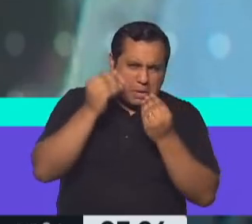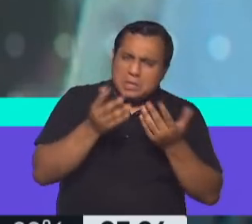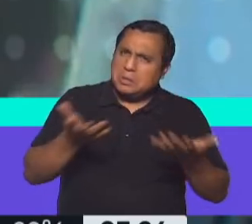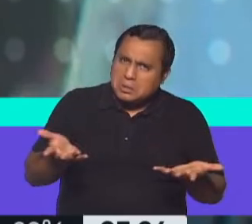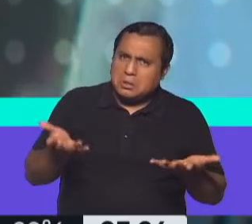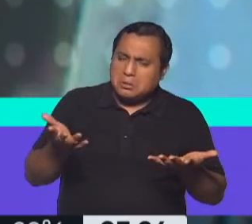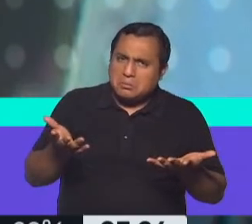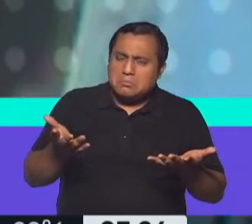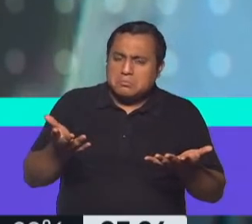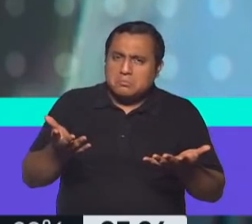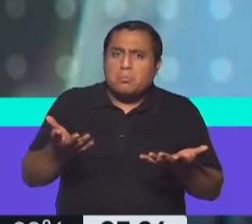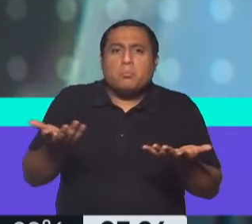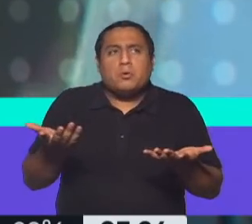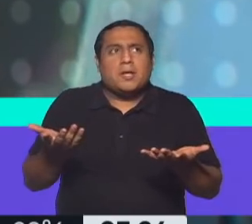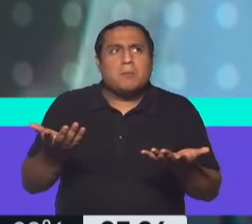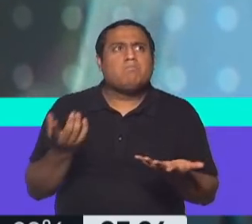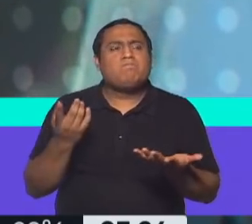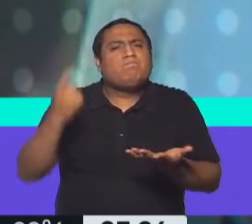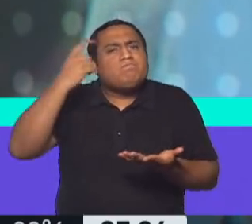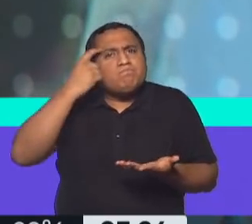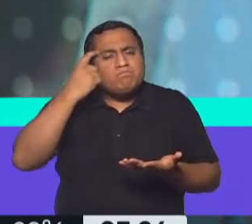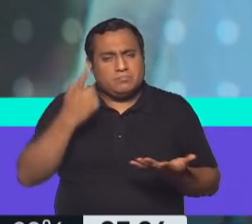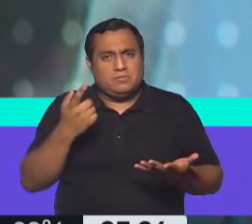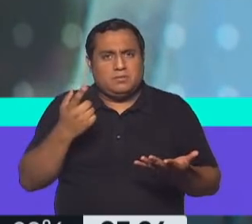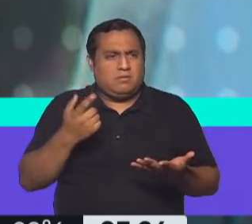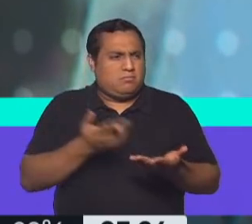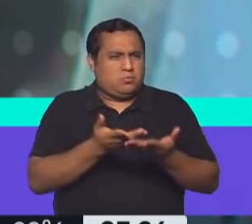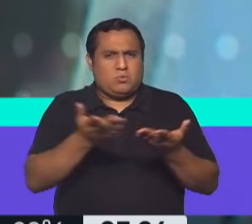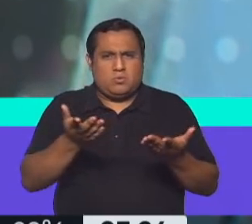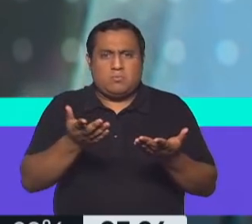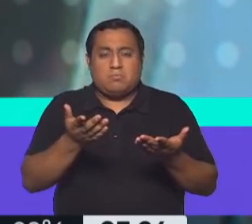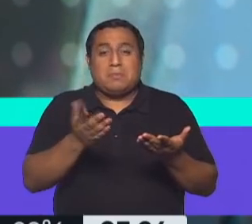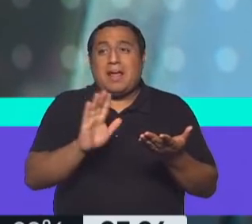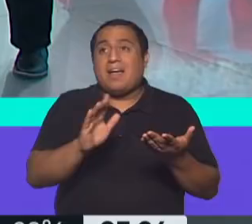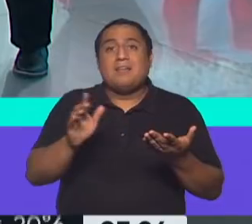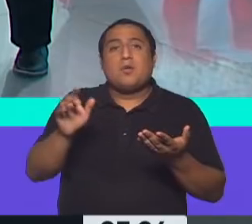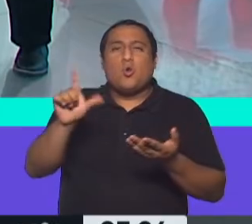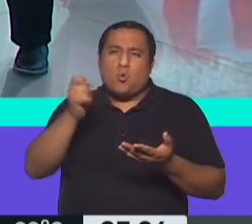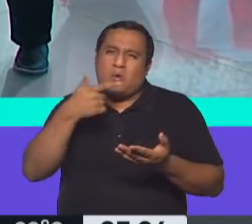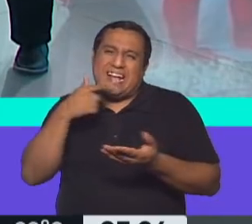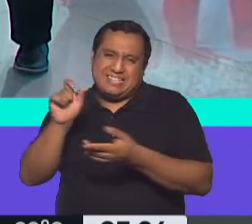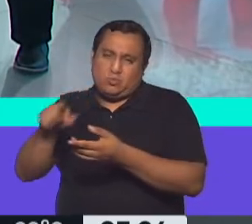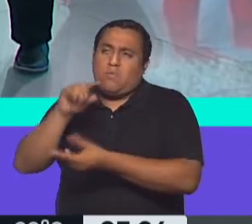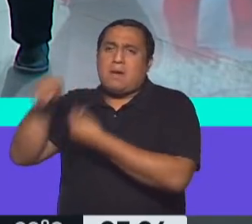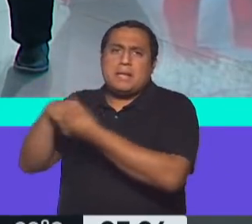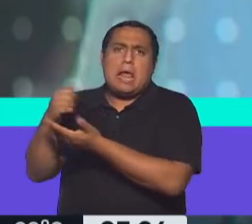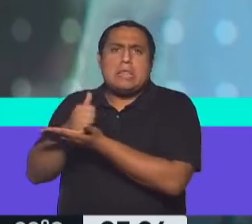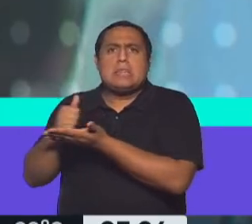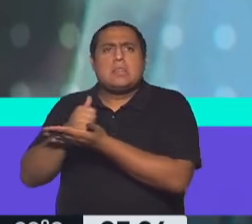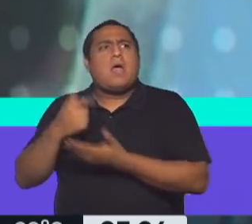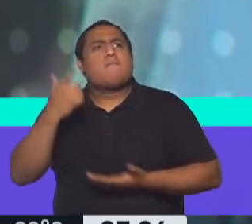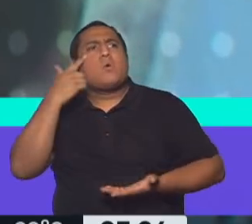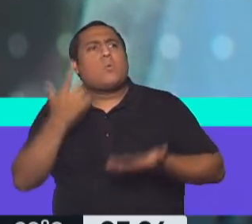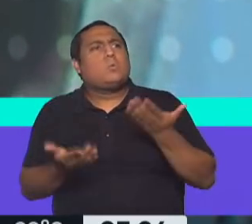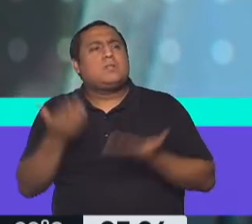pensando que detrás de todo esto hay una familia que está esperando justicia y detrás de todo esto hay una